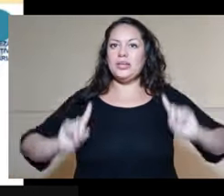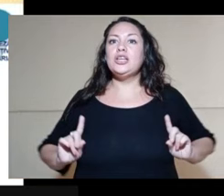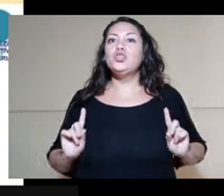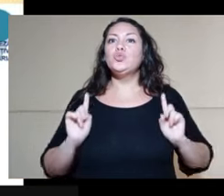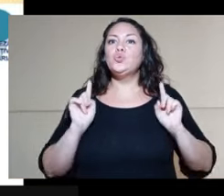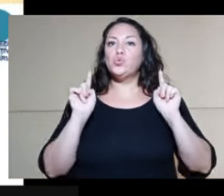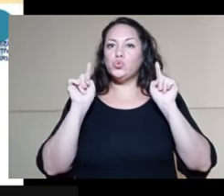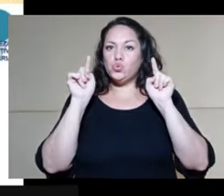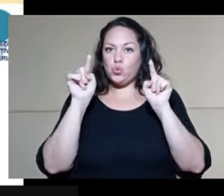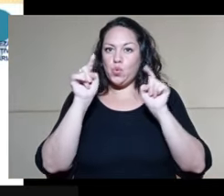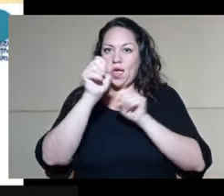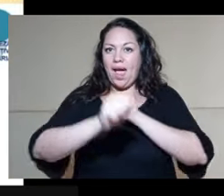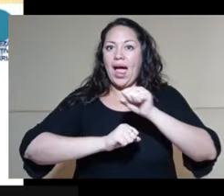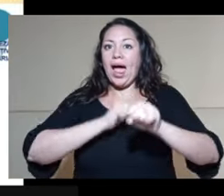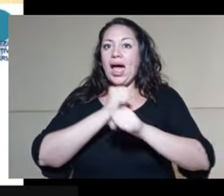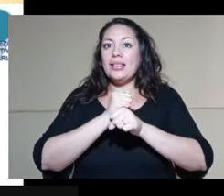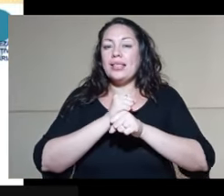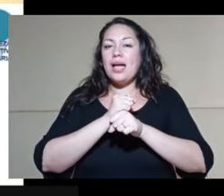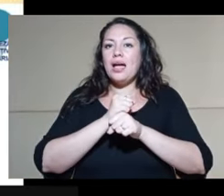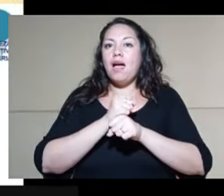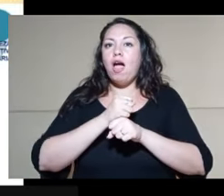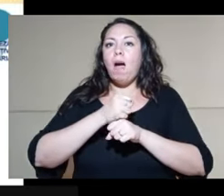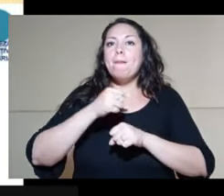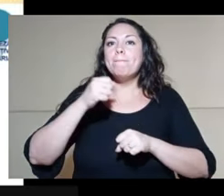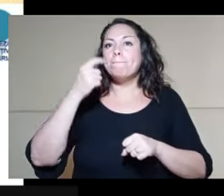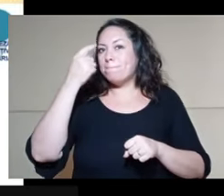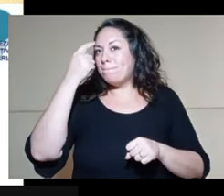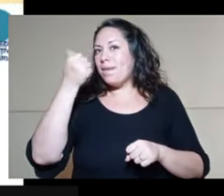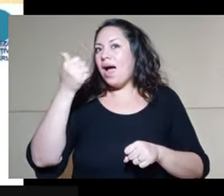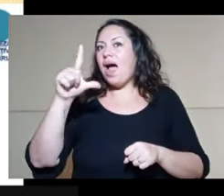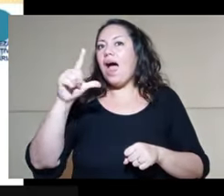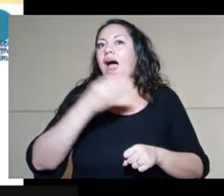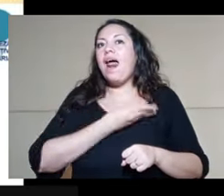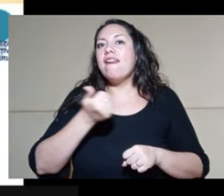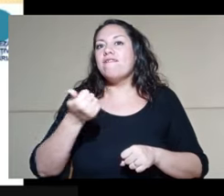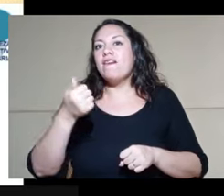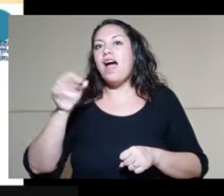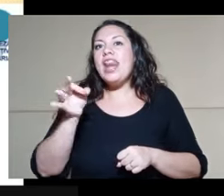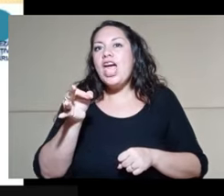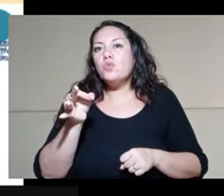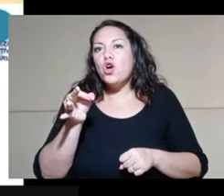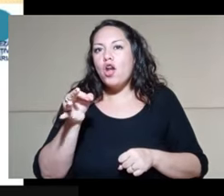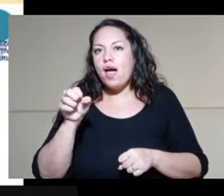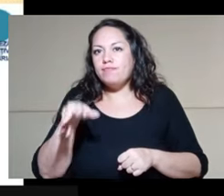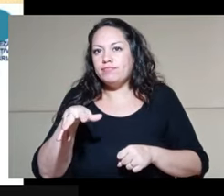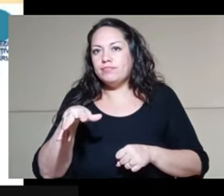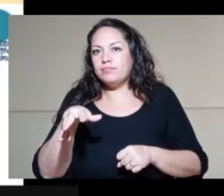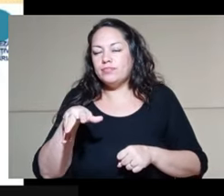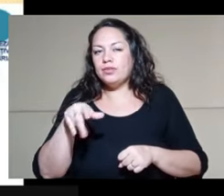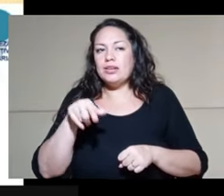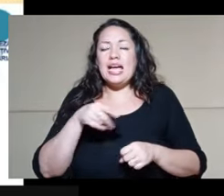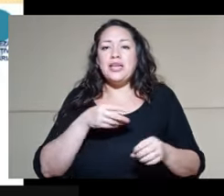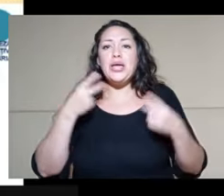¿no es cierto? Que iba del ganglio de la raíz posterior directamente a la motoneurona alfa, en la parte anterior. Y ahí se hacía el arco. Acá no hay